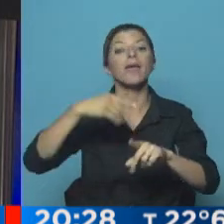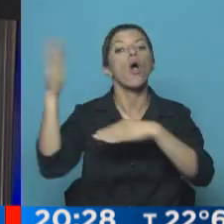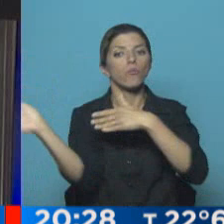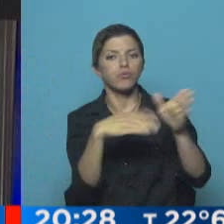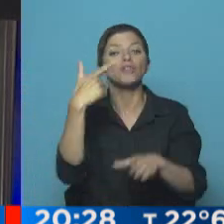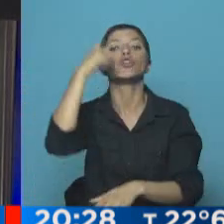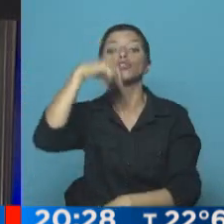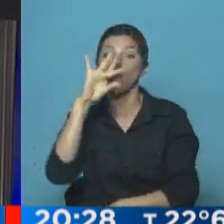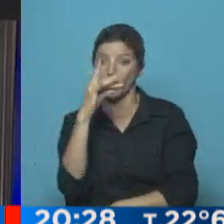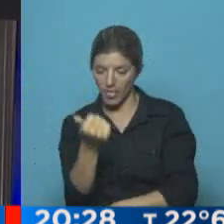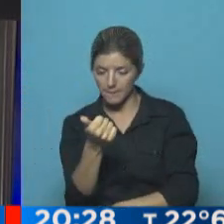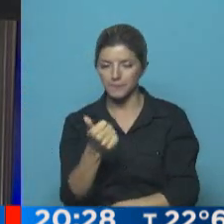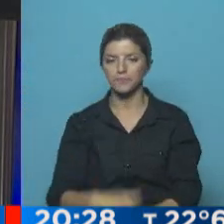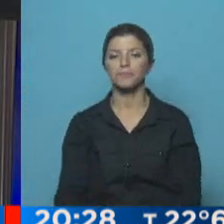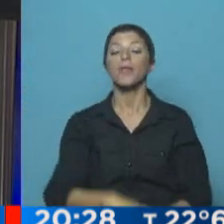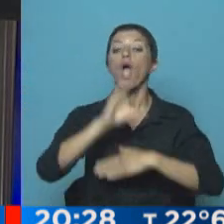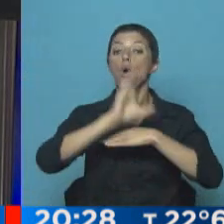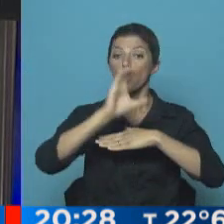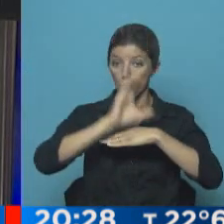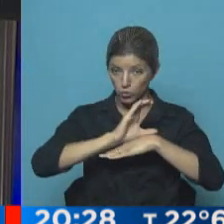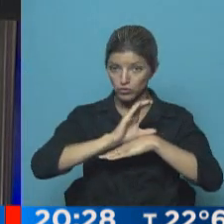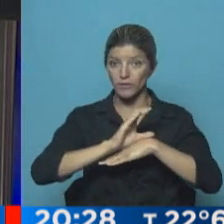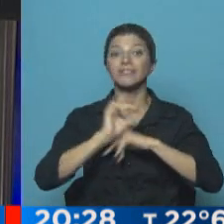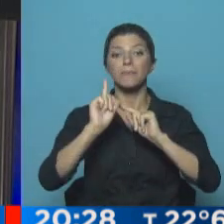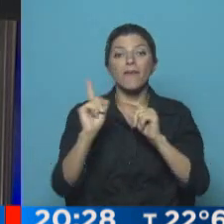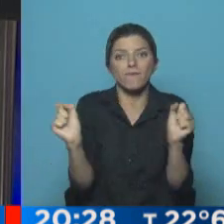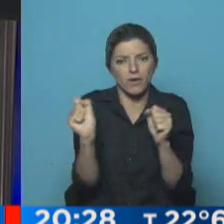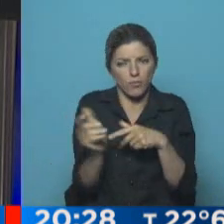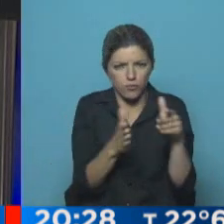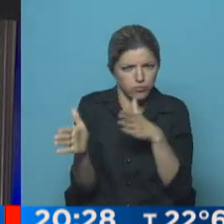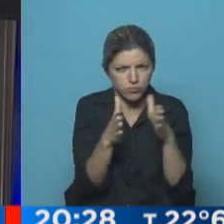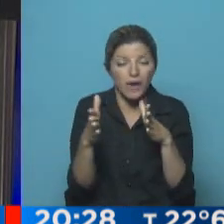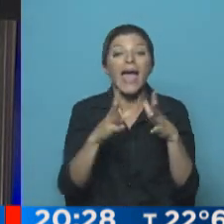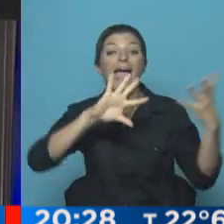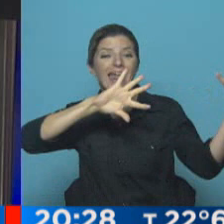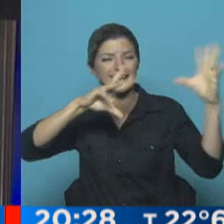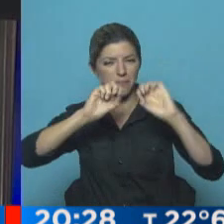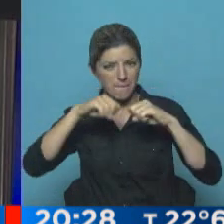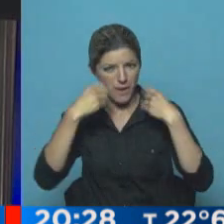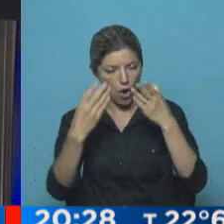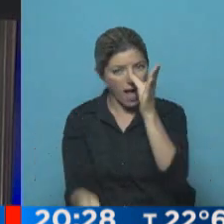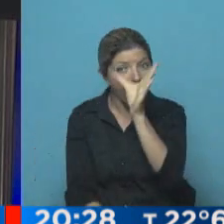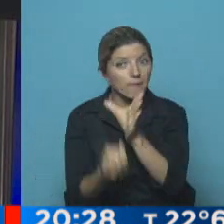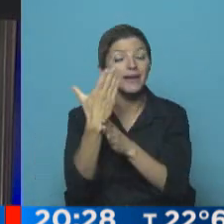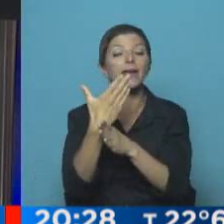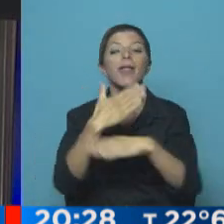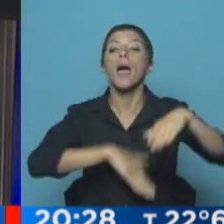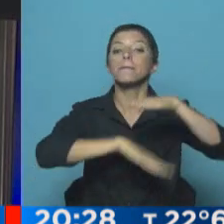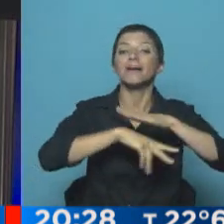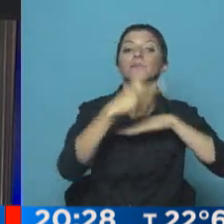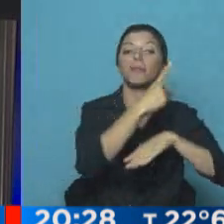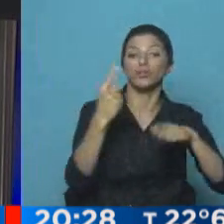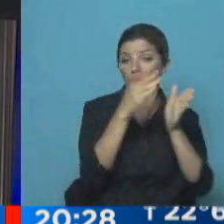de Catamarca a La Rioja. En la región de Cuyo ingresa un poquito más el aire frío. Aquí mejoran las condiciones meteorológicas a partir de la mañana con máximas de 21